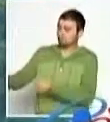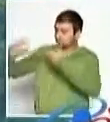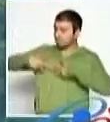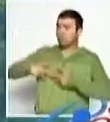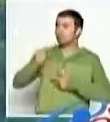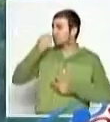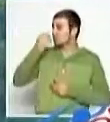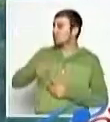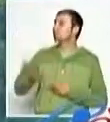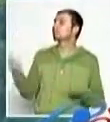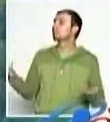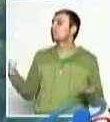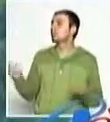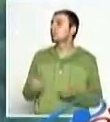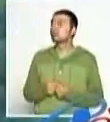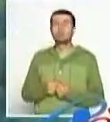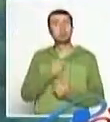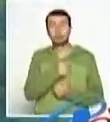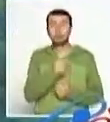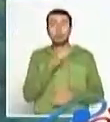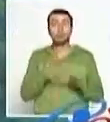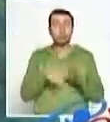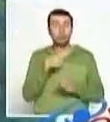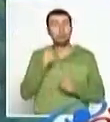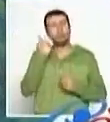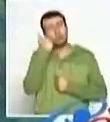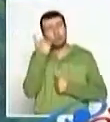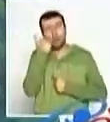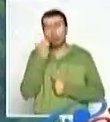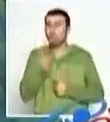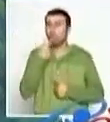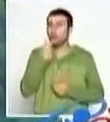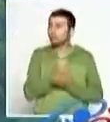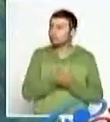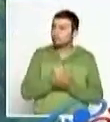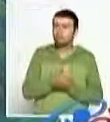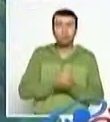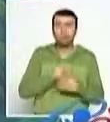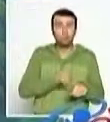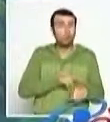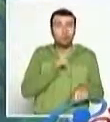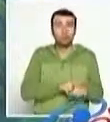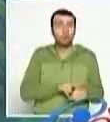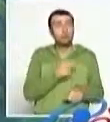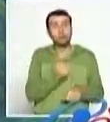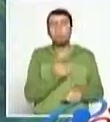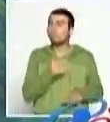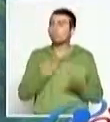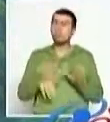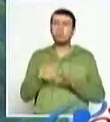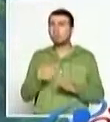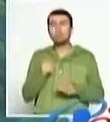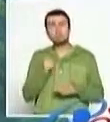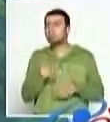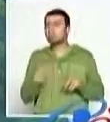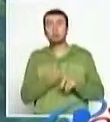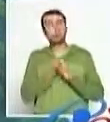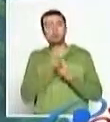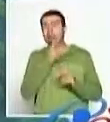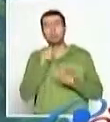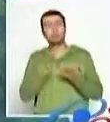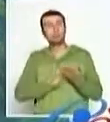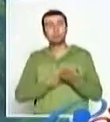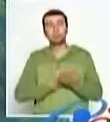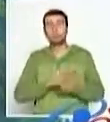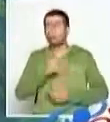medicina alopática en enfermedades crónicas específicamente no encuentra muchas veces la solución al problema,